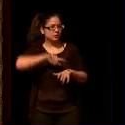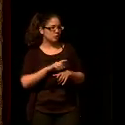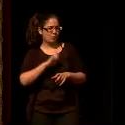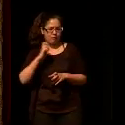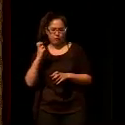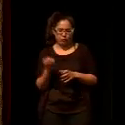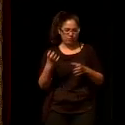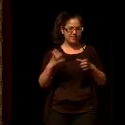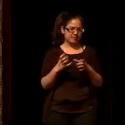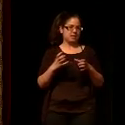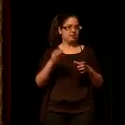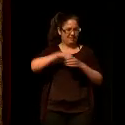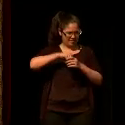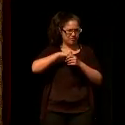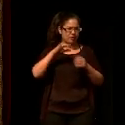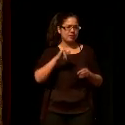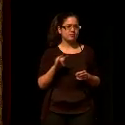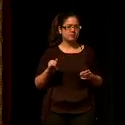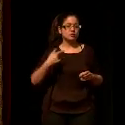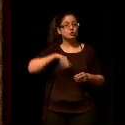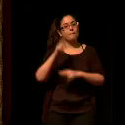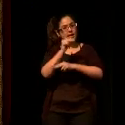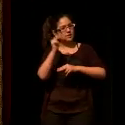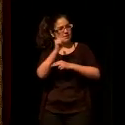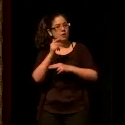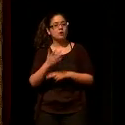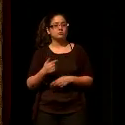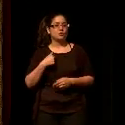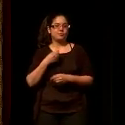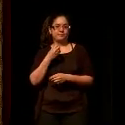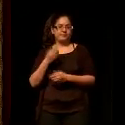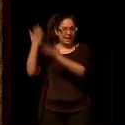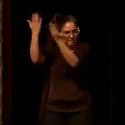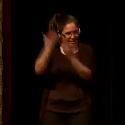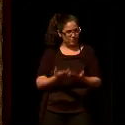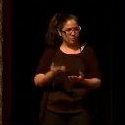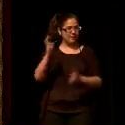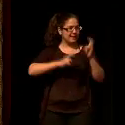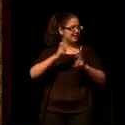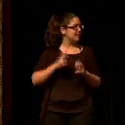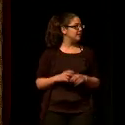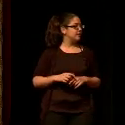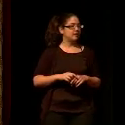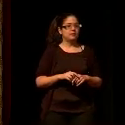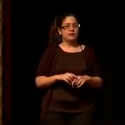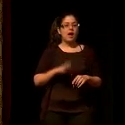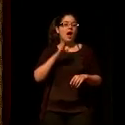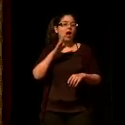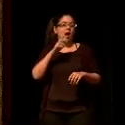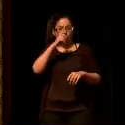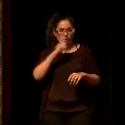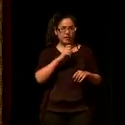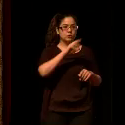de este espacio donde estamos cada viernes que estáis invitados a venir cuando queráis muy bien tenemos peri plus que era el